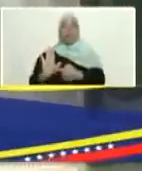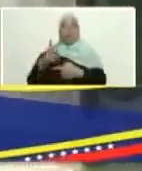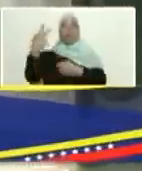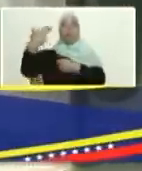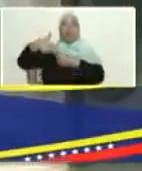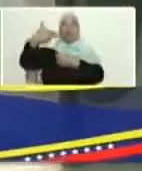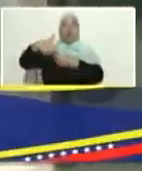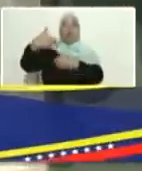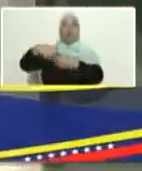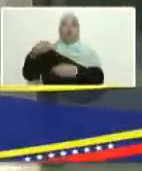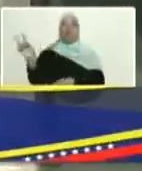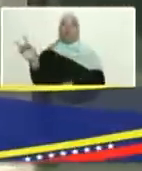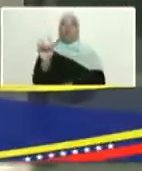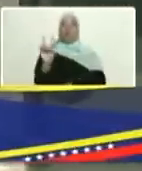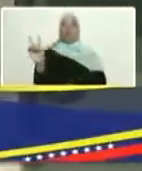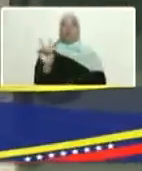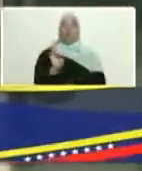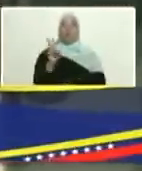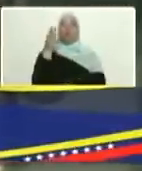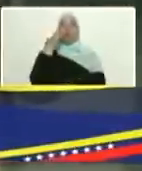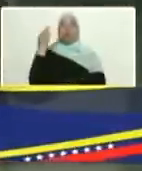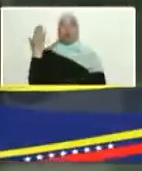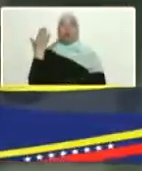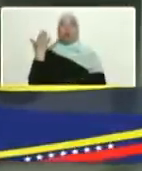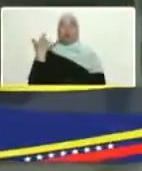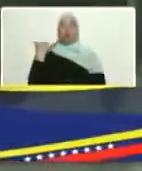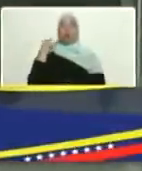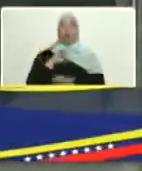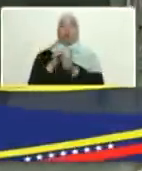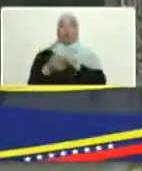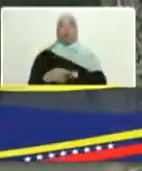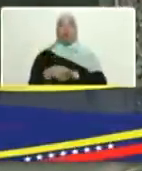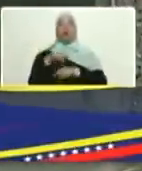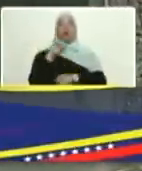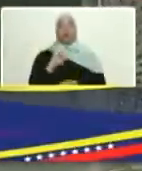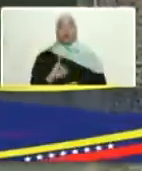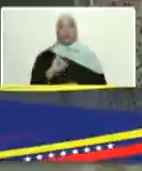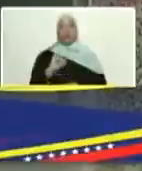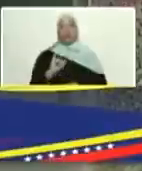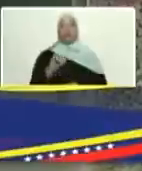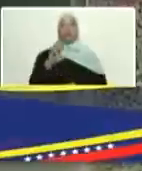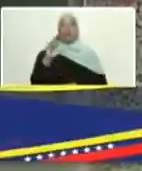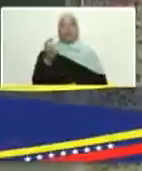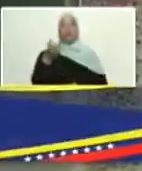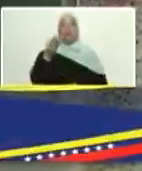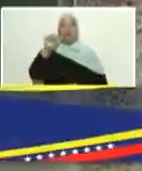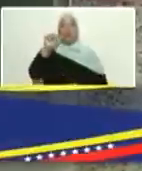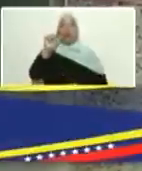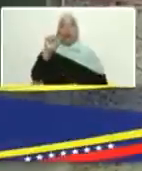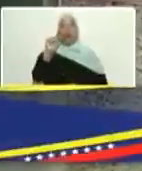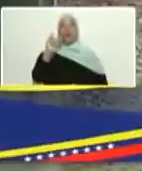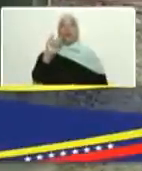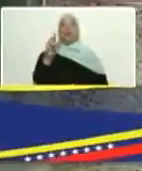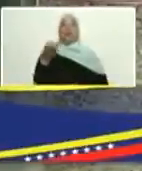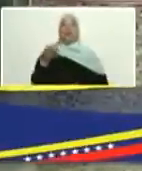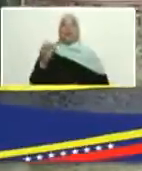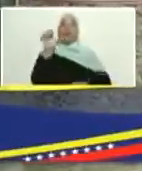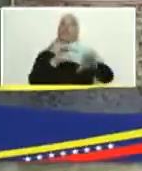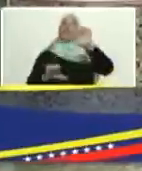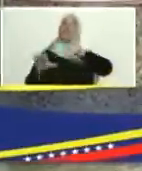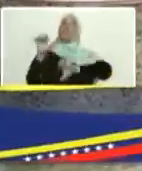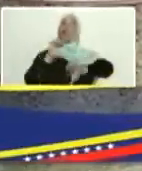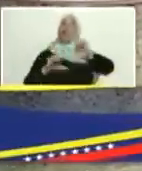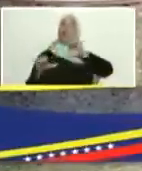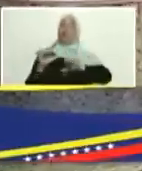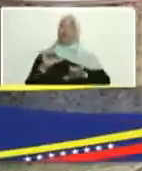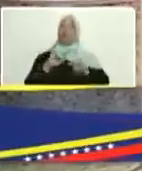petrolero, el coque venezolano. Esto pasó a sustituir la antracita, presidente, que se